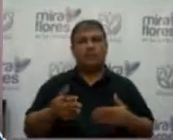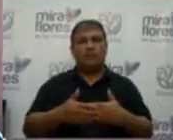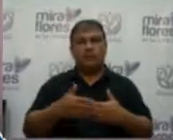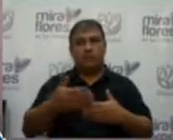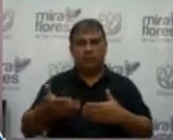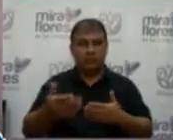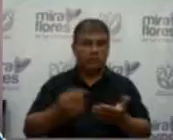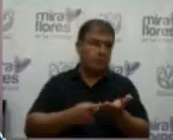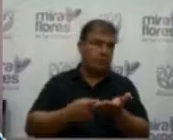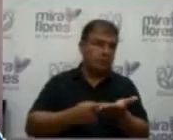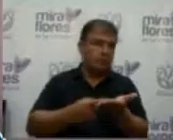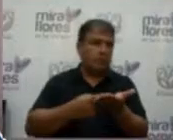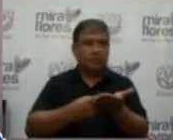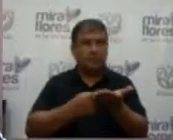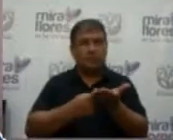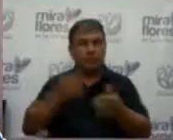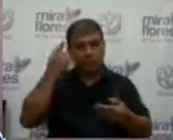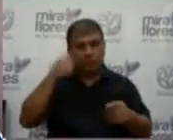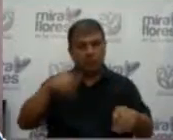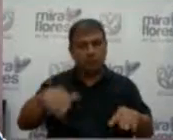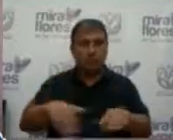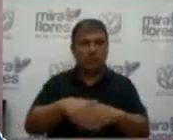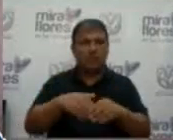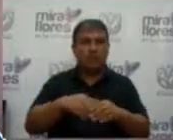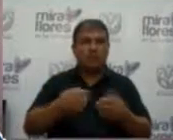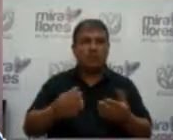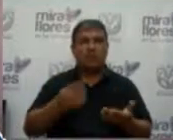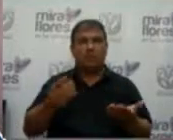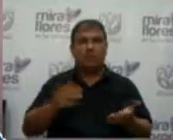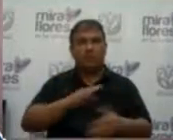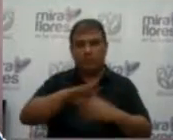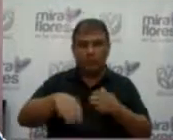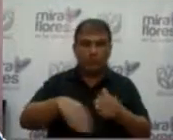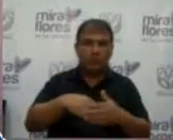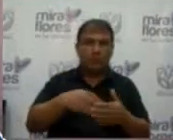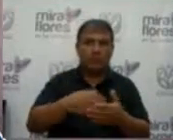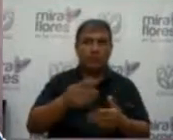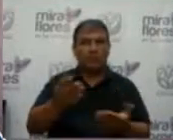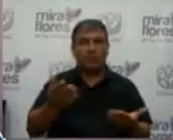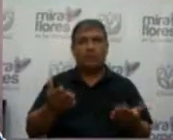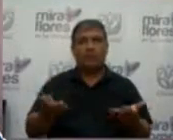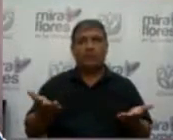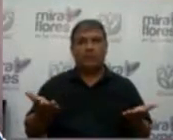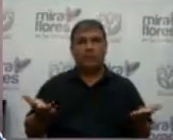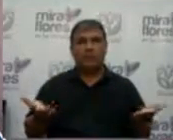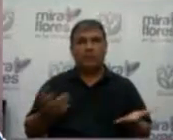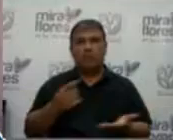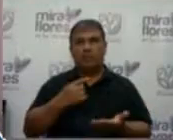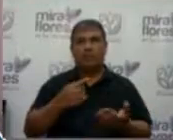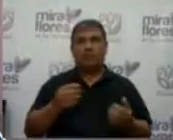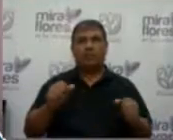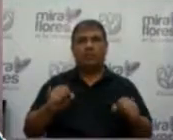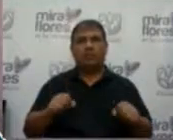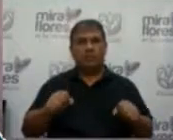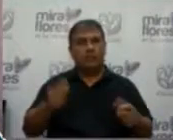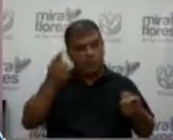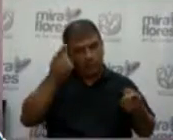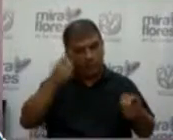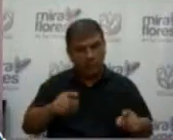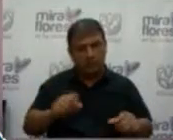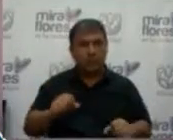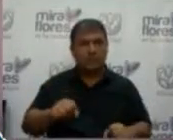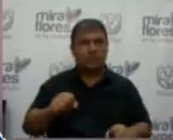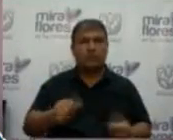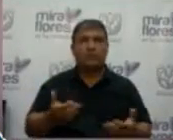a debatir acerca de este acuerdo, que es un acuerdo sobre el cual todos, valga la expresión, estamos de acuerdo, vamos a decirlo